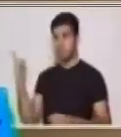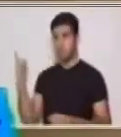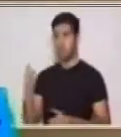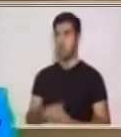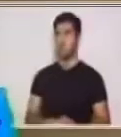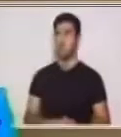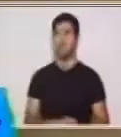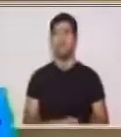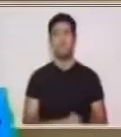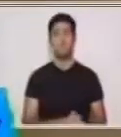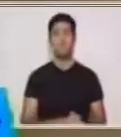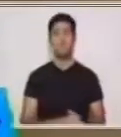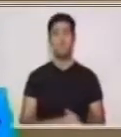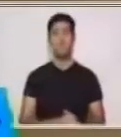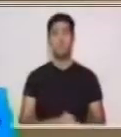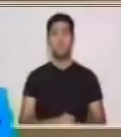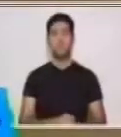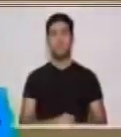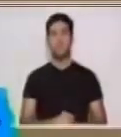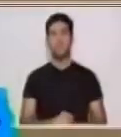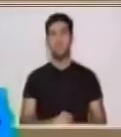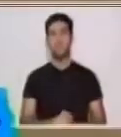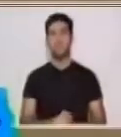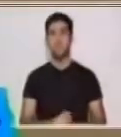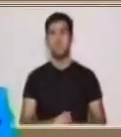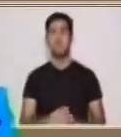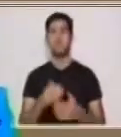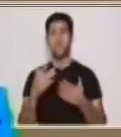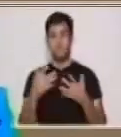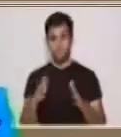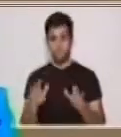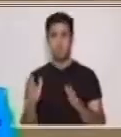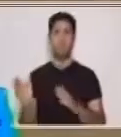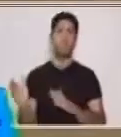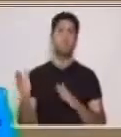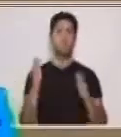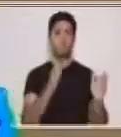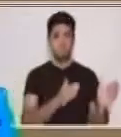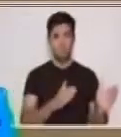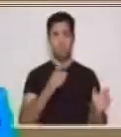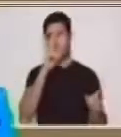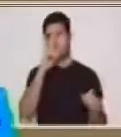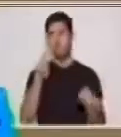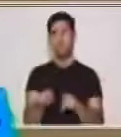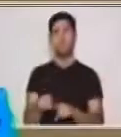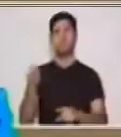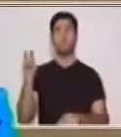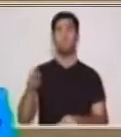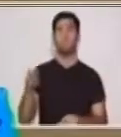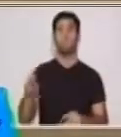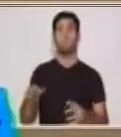forma vertical, centímetros. Pero también necesitamos